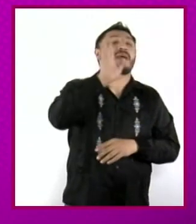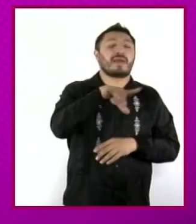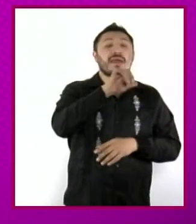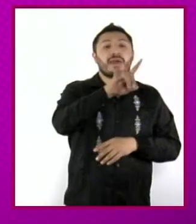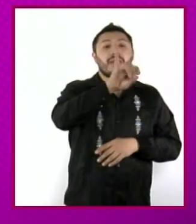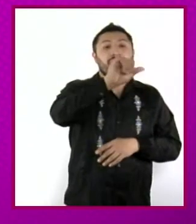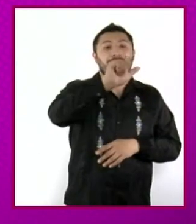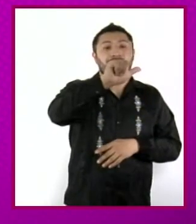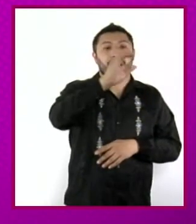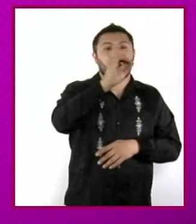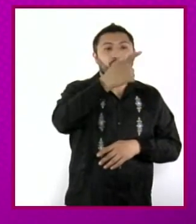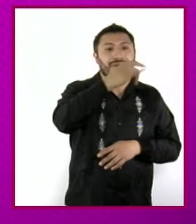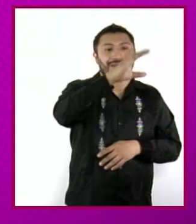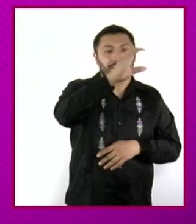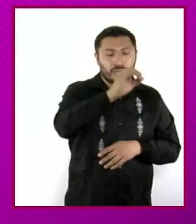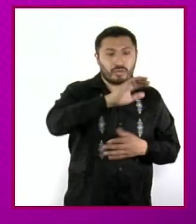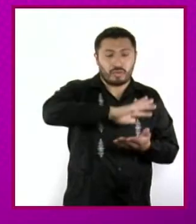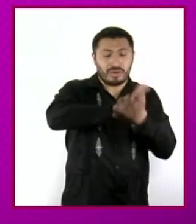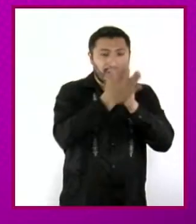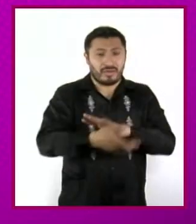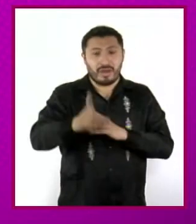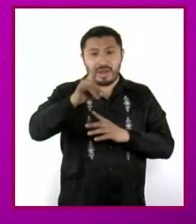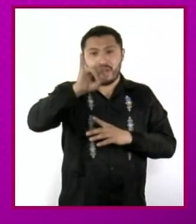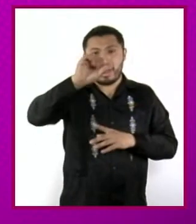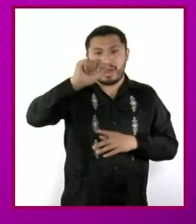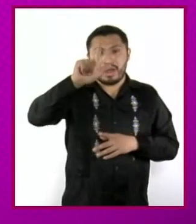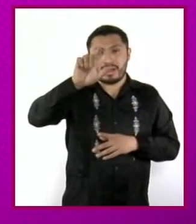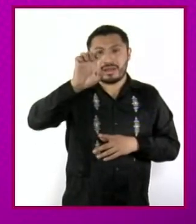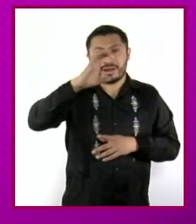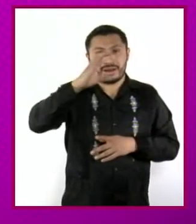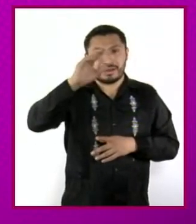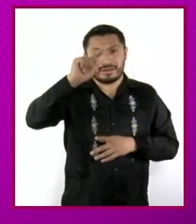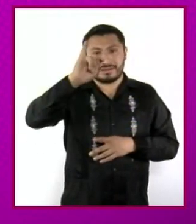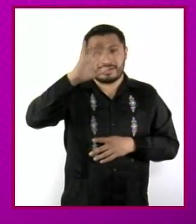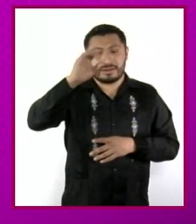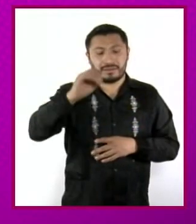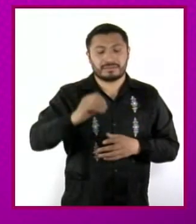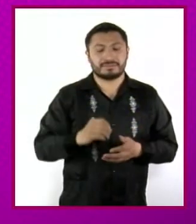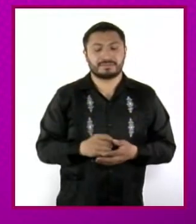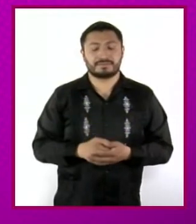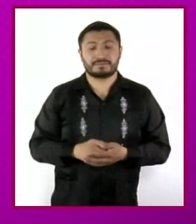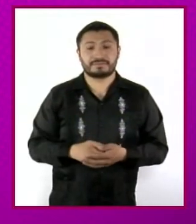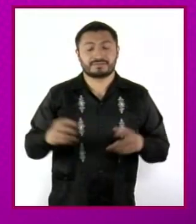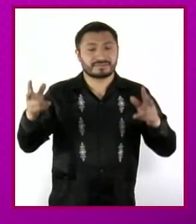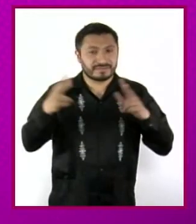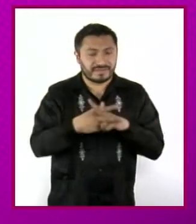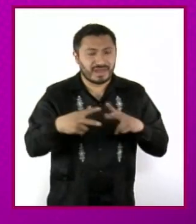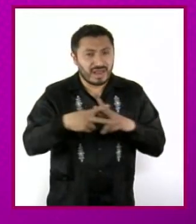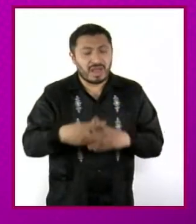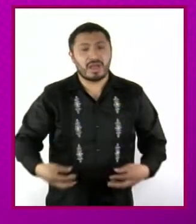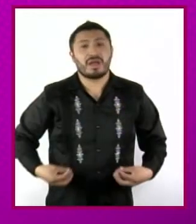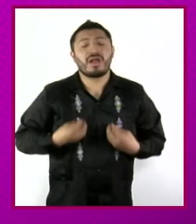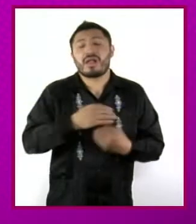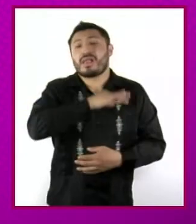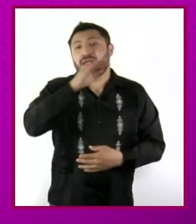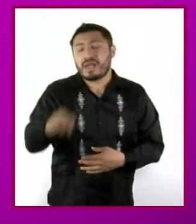La lucha entre la vida y la muerte se va a producir porque no queremos morir.